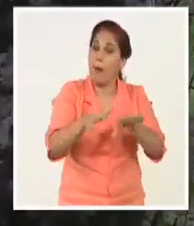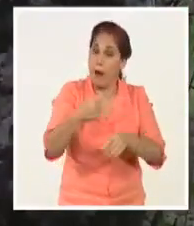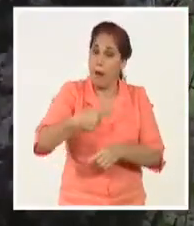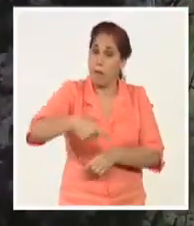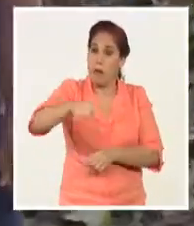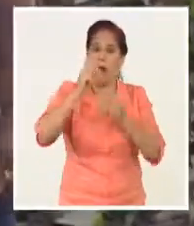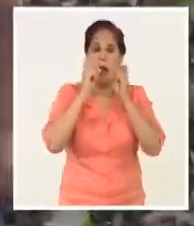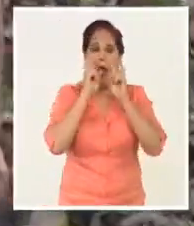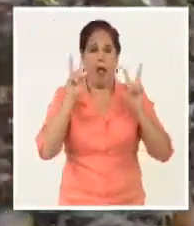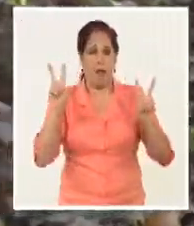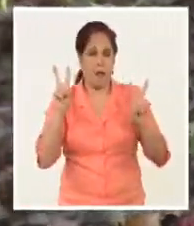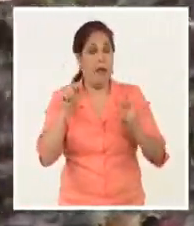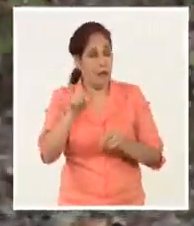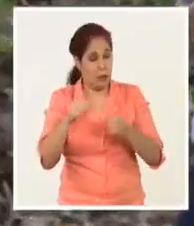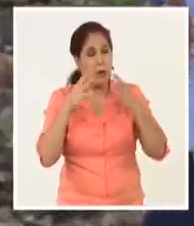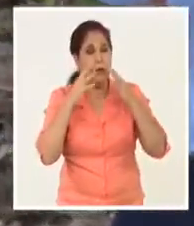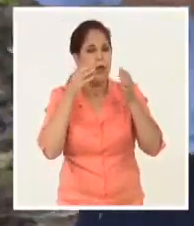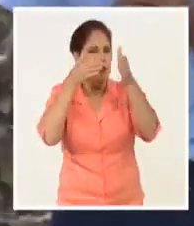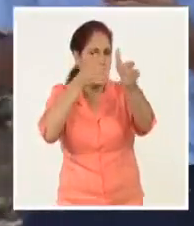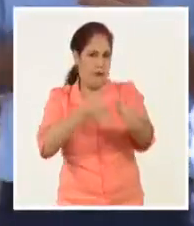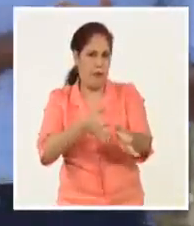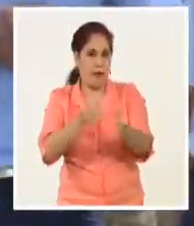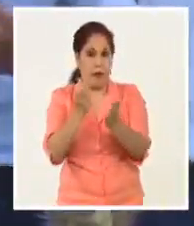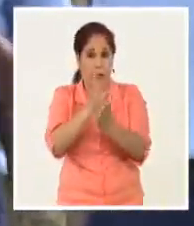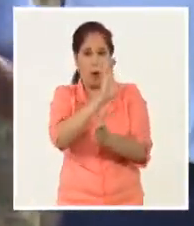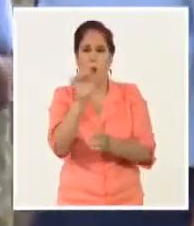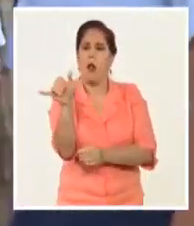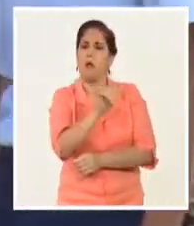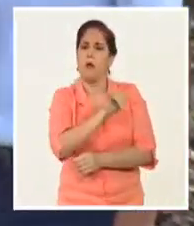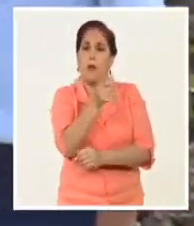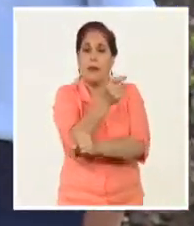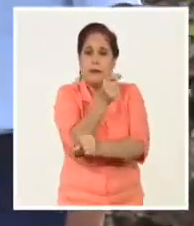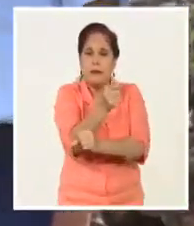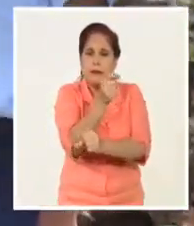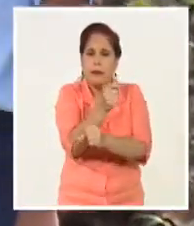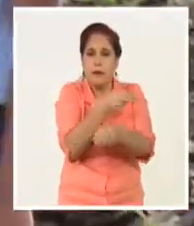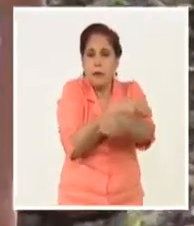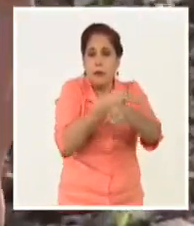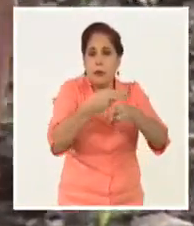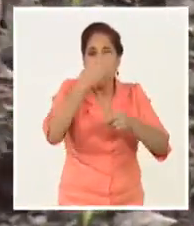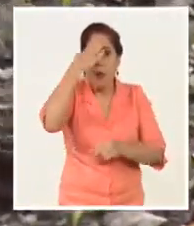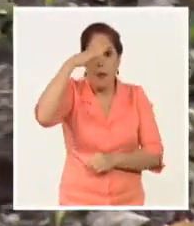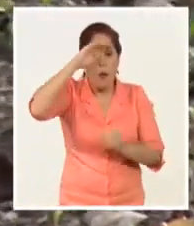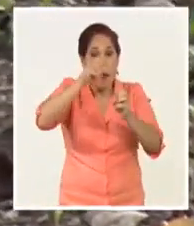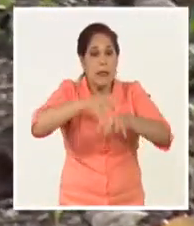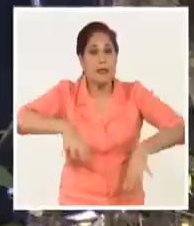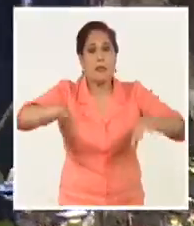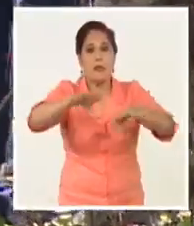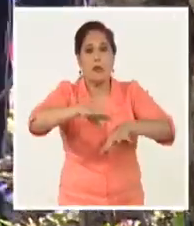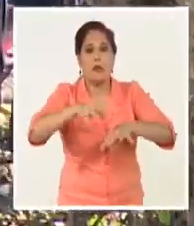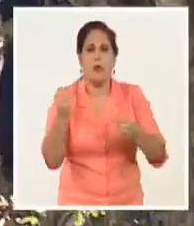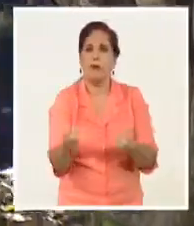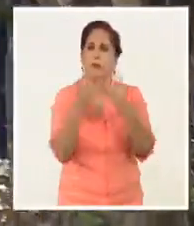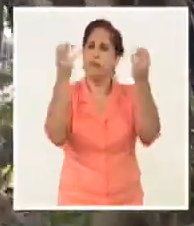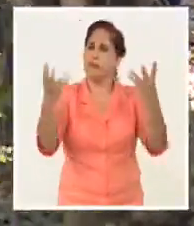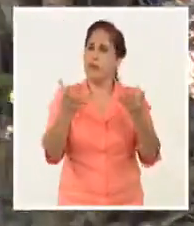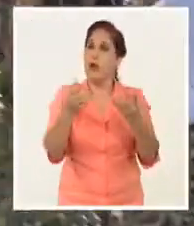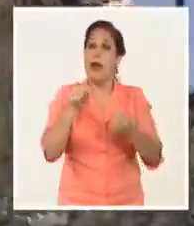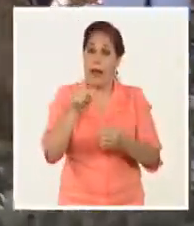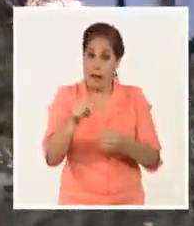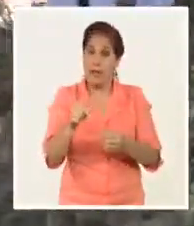para la vida. Es fiel esta escuela que para la enseñanza de la historia en medio de un ambiente natural creó